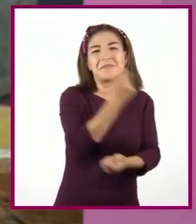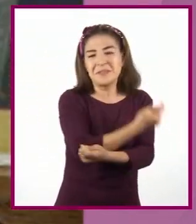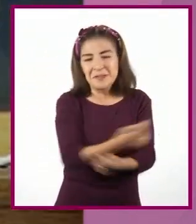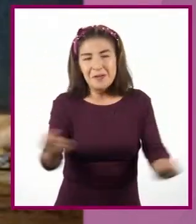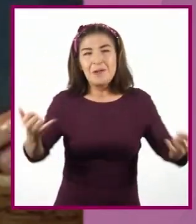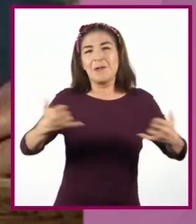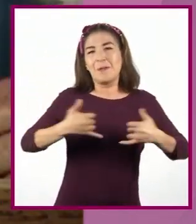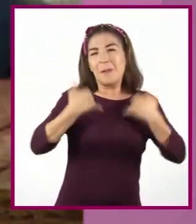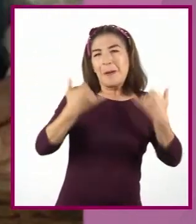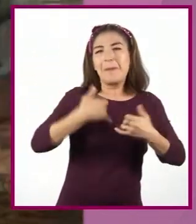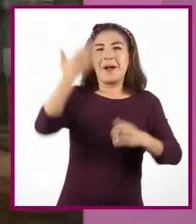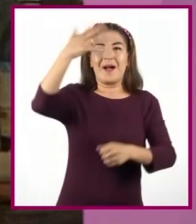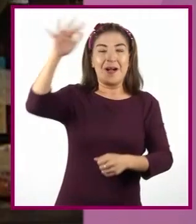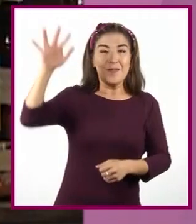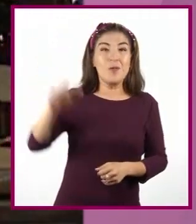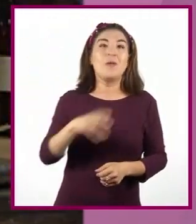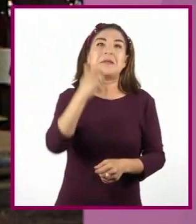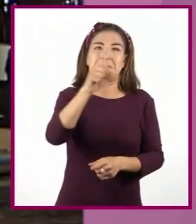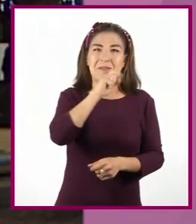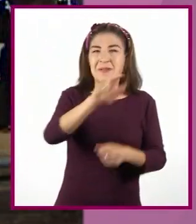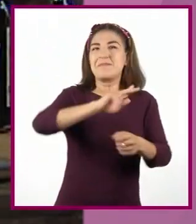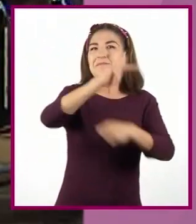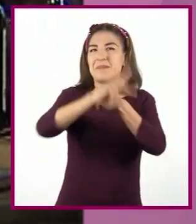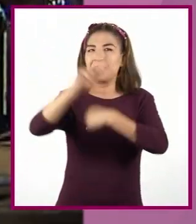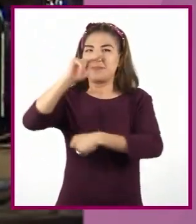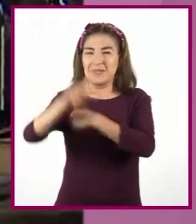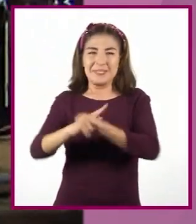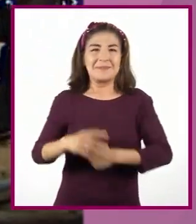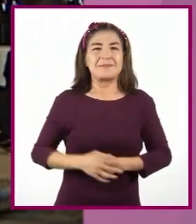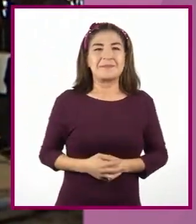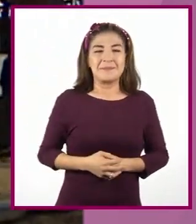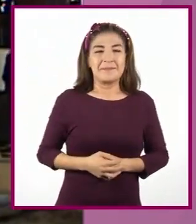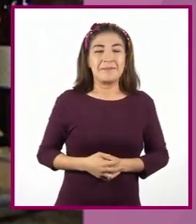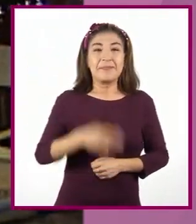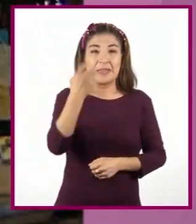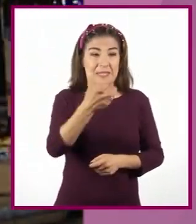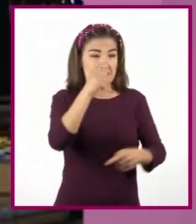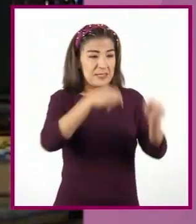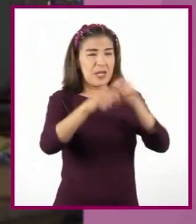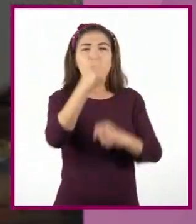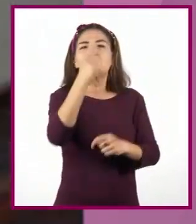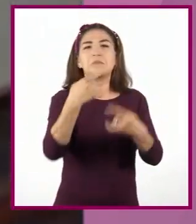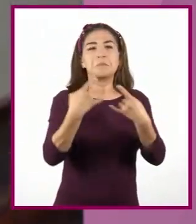todos los países. Su tienda tenía una sola puerta